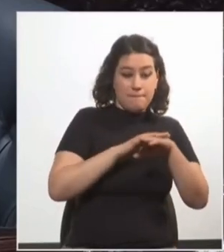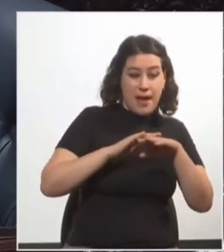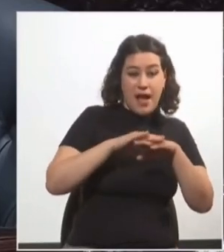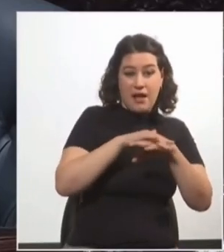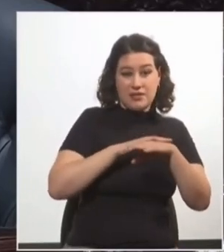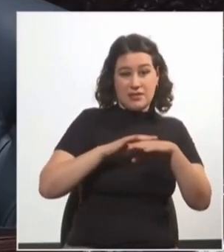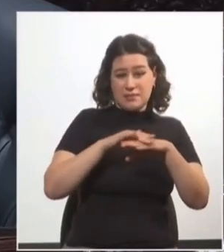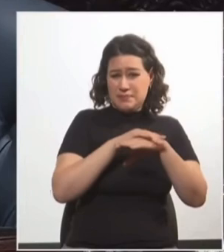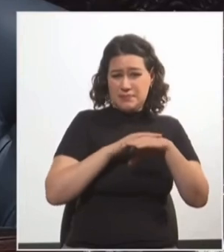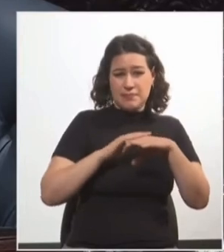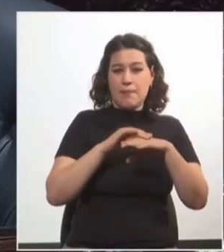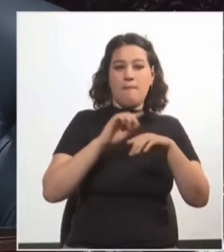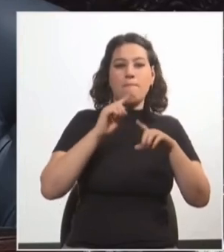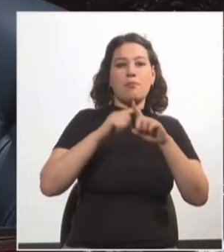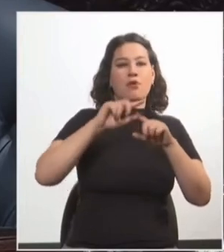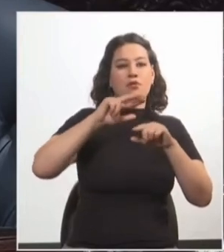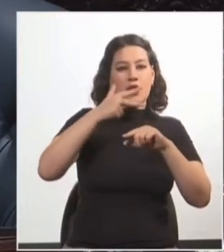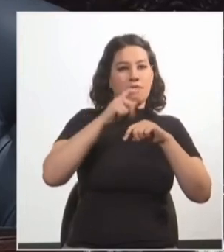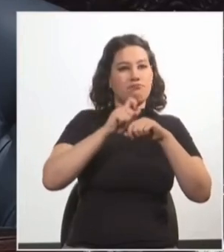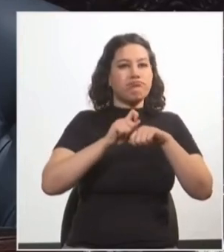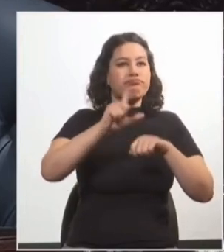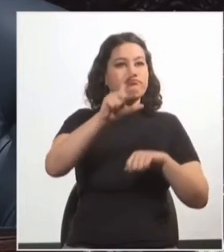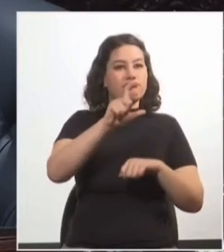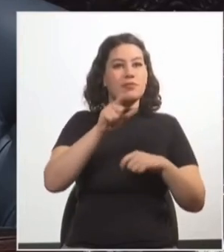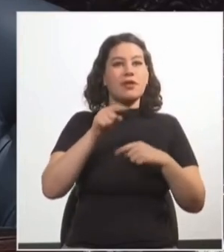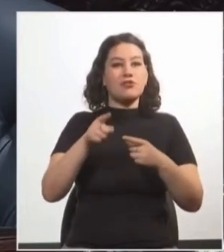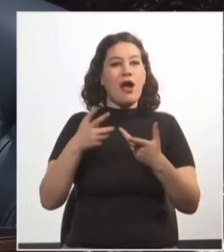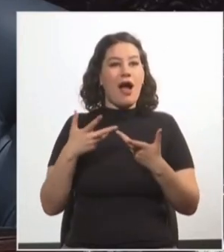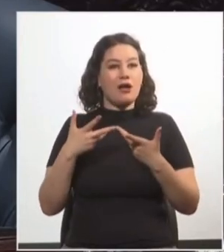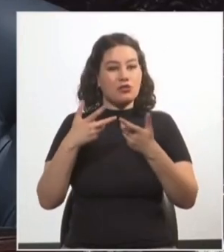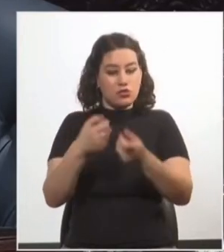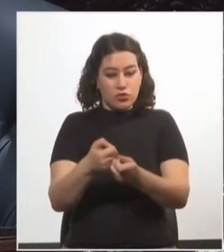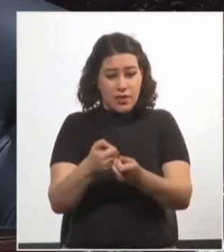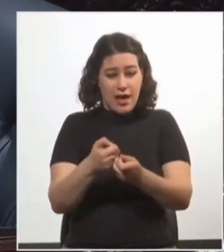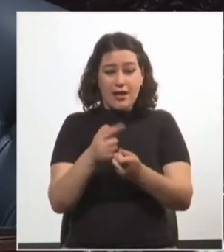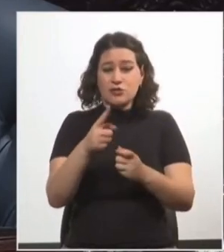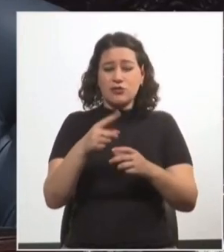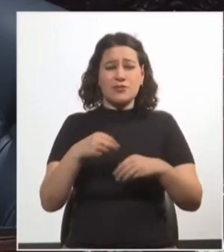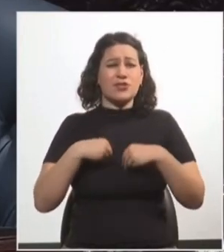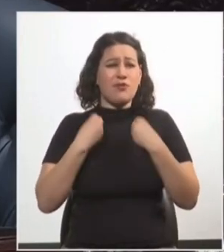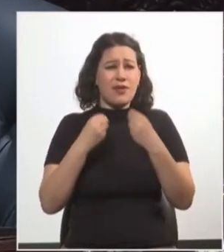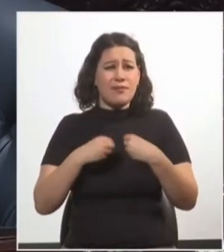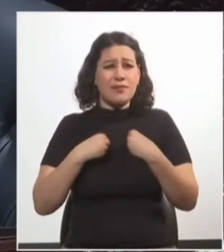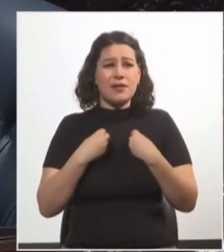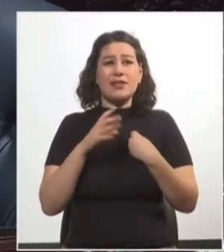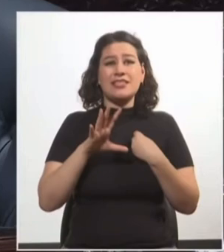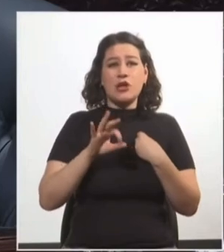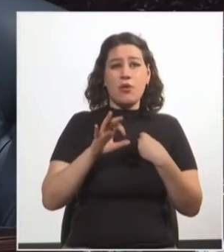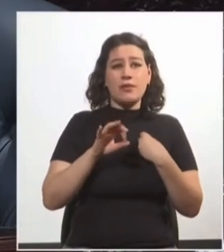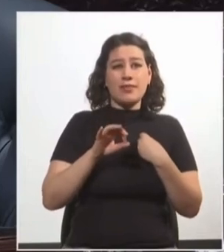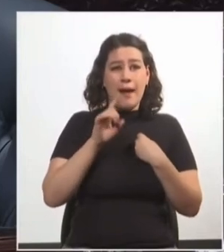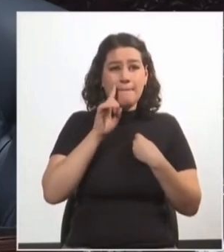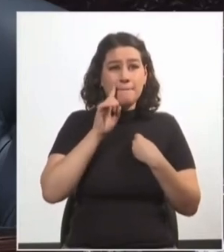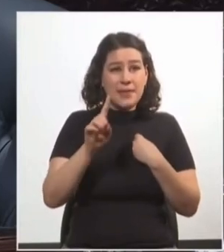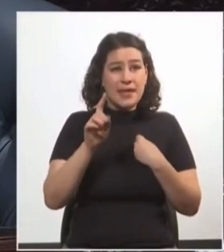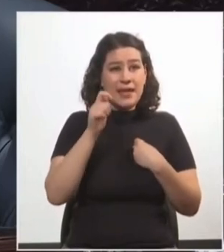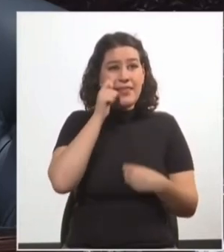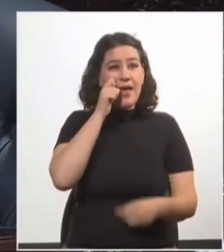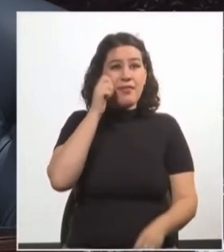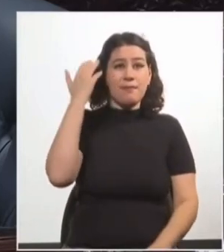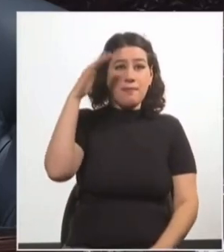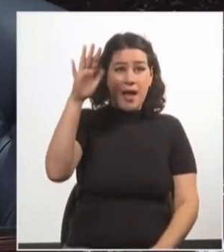bajas. Eso contribuyó a sacar de la pobreza a más de 50.000 adultos